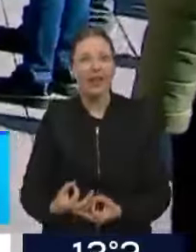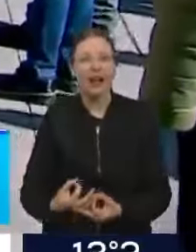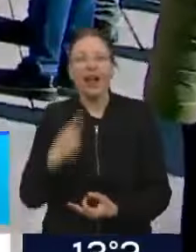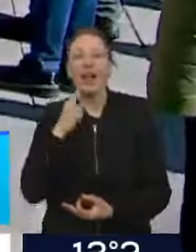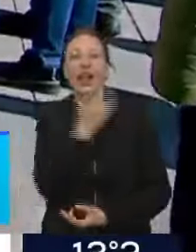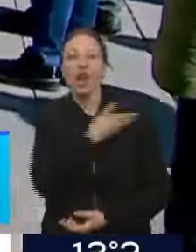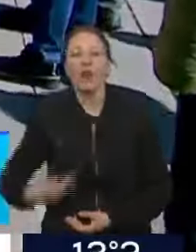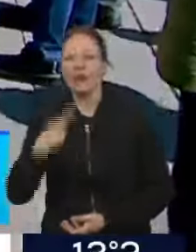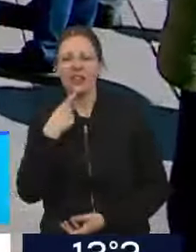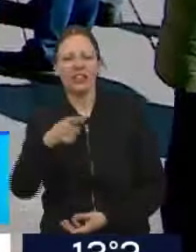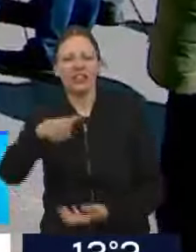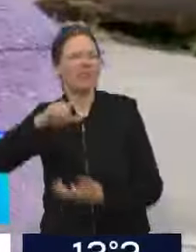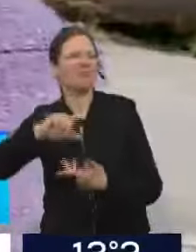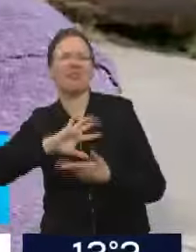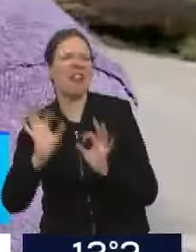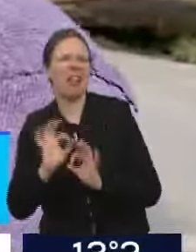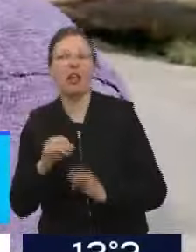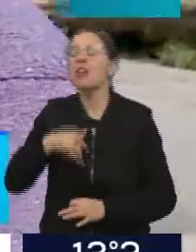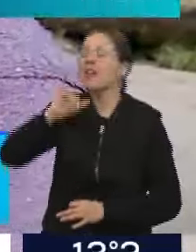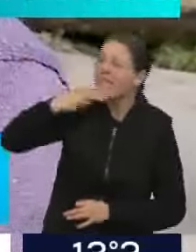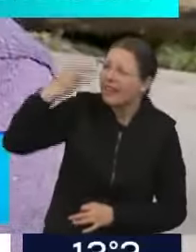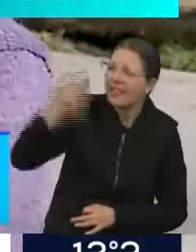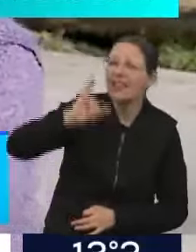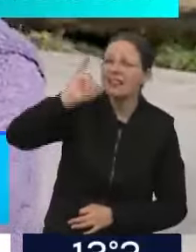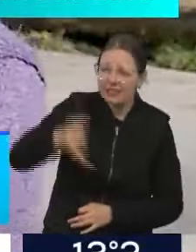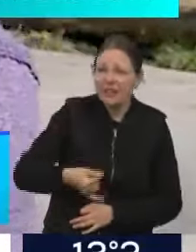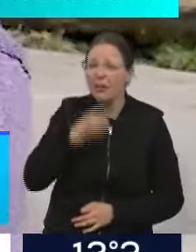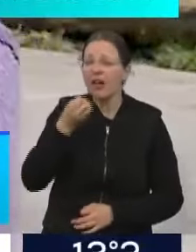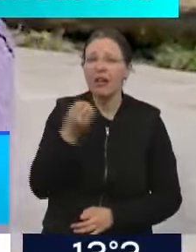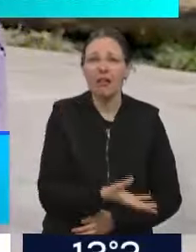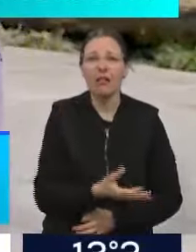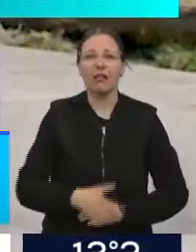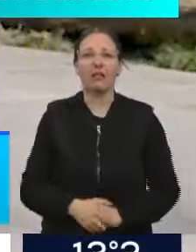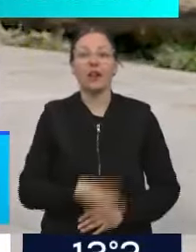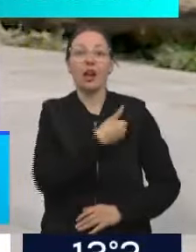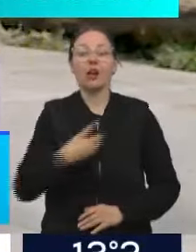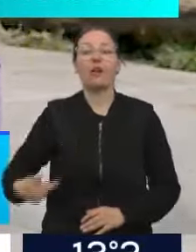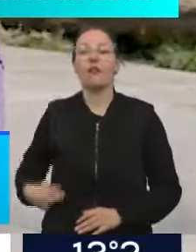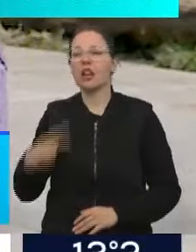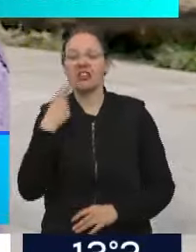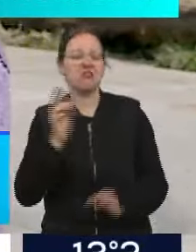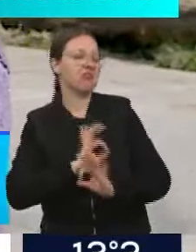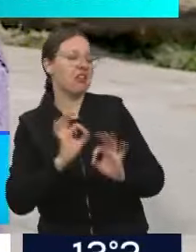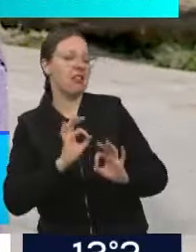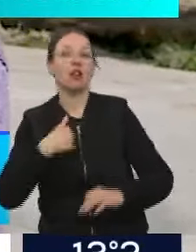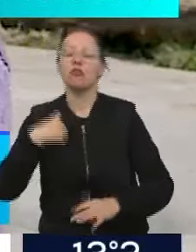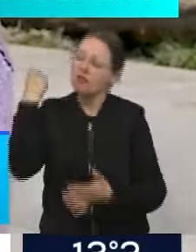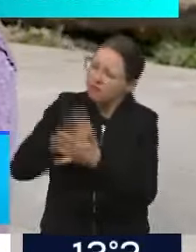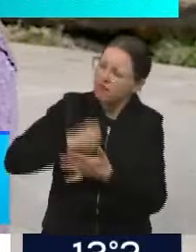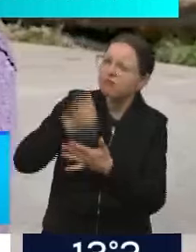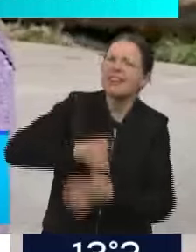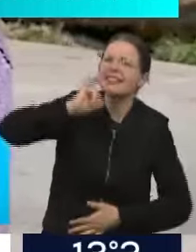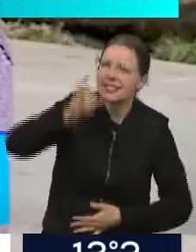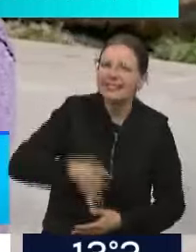lucha antigranizo aparentemente no hay marcha atrás, desde parte del gobierno es lo que aseguran. Nosotros seguimos insistiendo en que se debe continuar con la